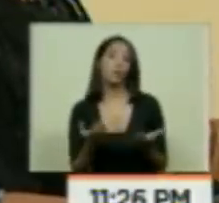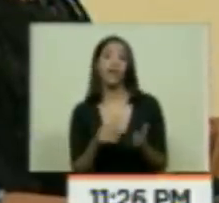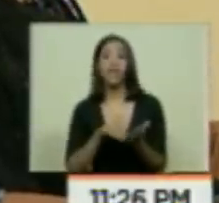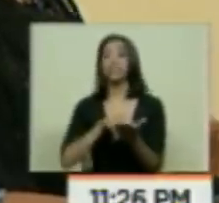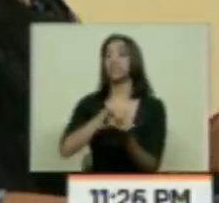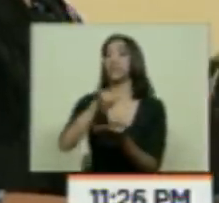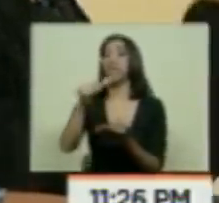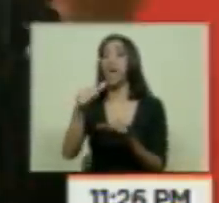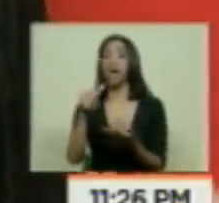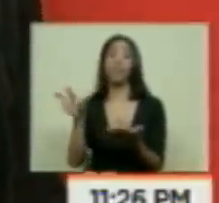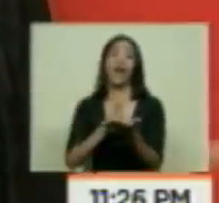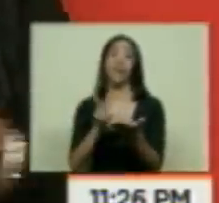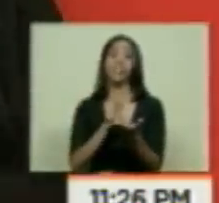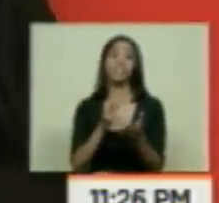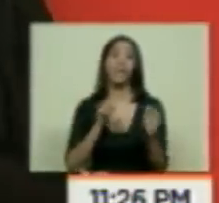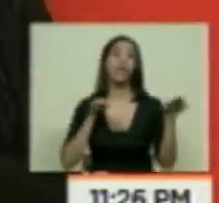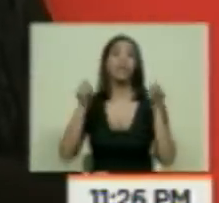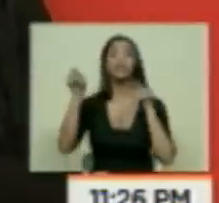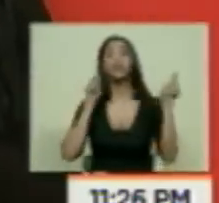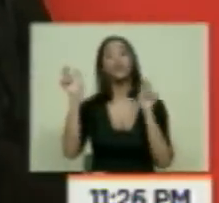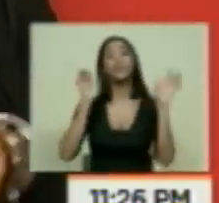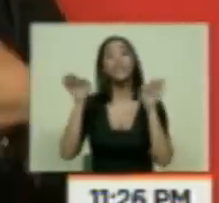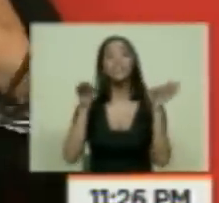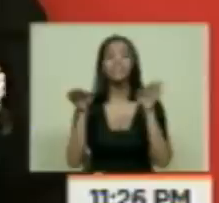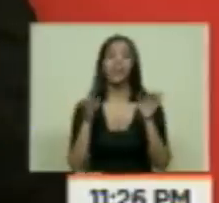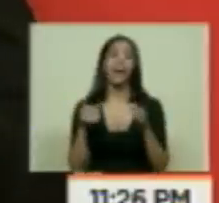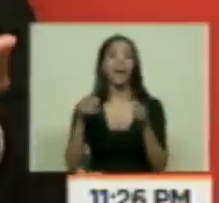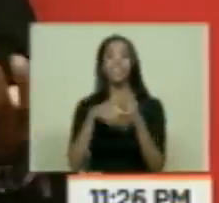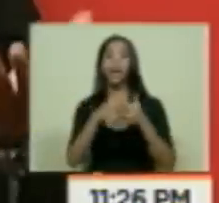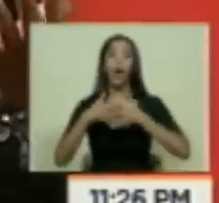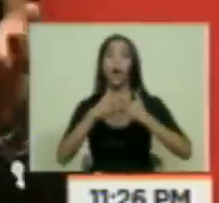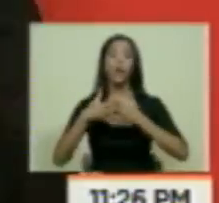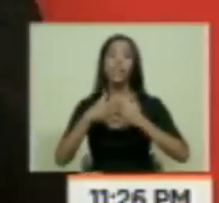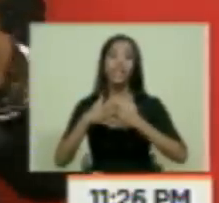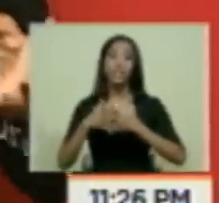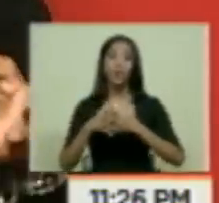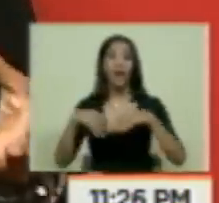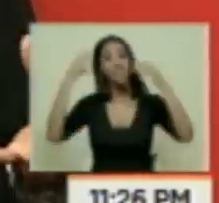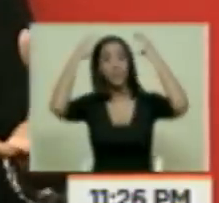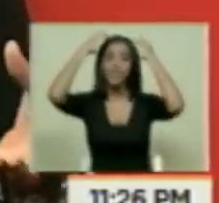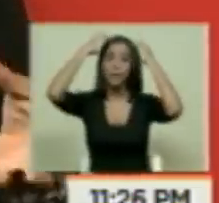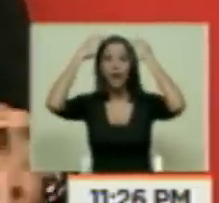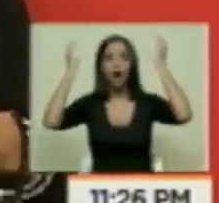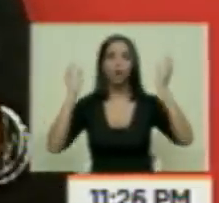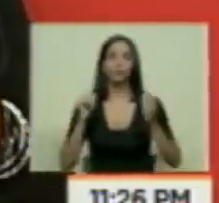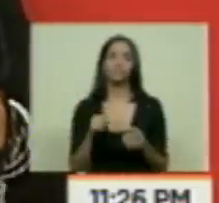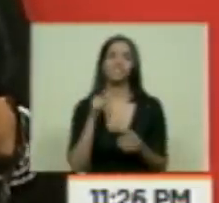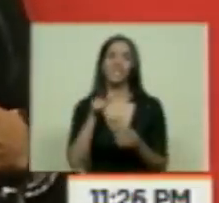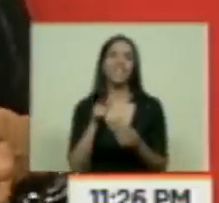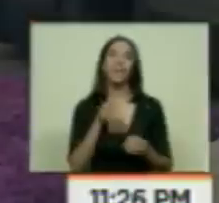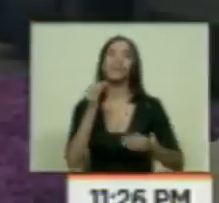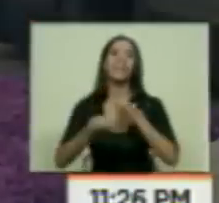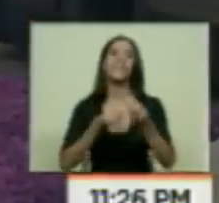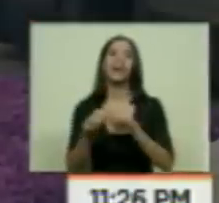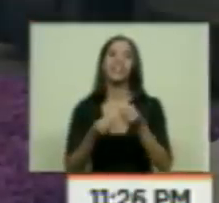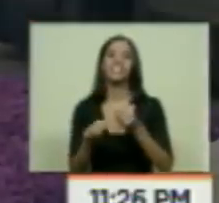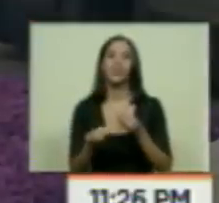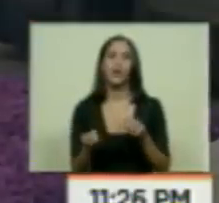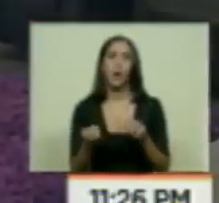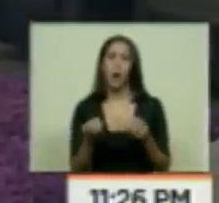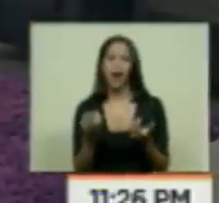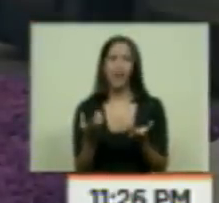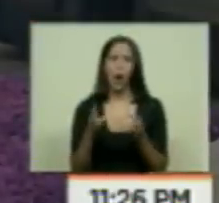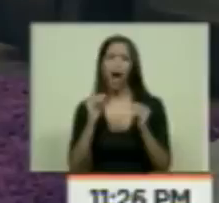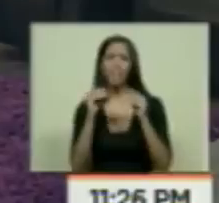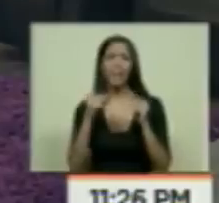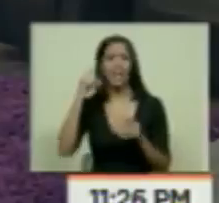turista a Estados Unidos, supuestamente a pasear a ver a Mickey Mouse, lo que iba a montar su show de... Ella tiene un monólogo. ¿Monólogo de la vagina?